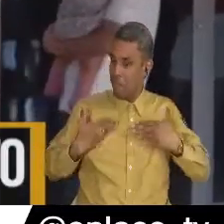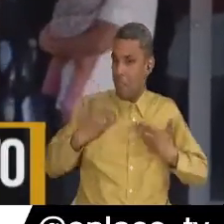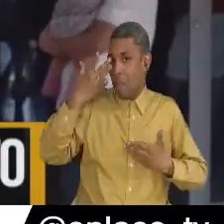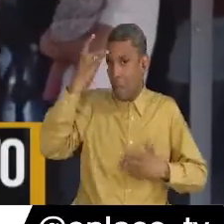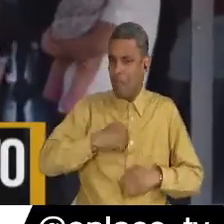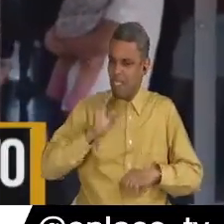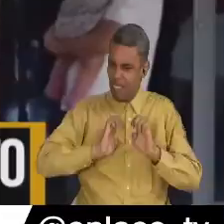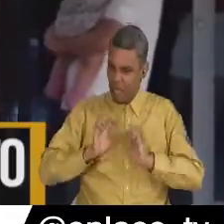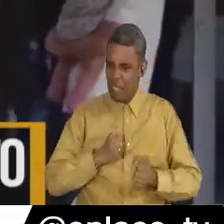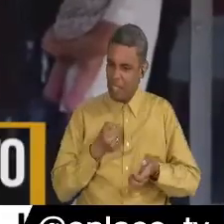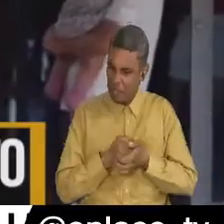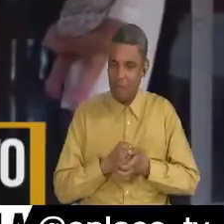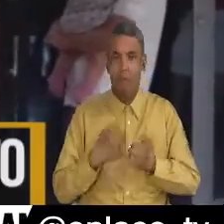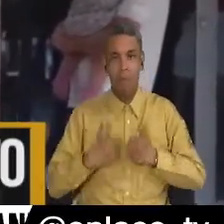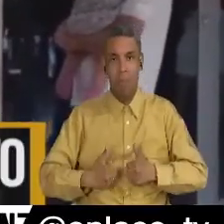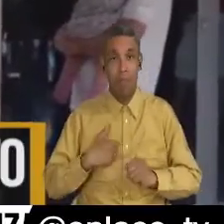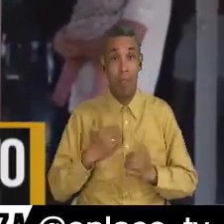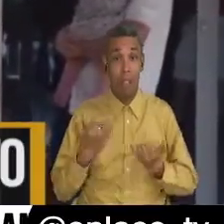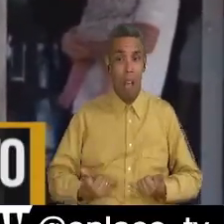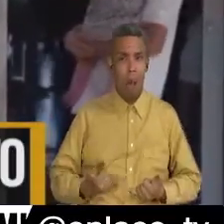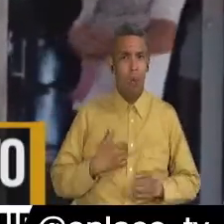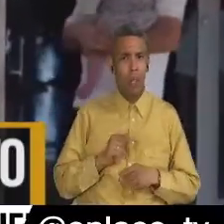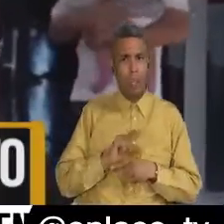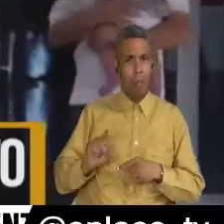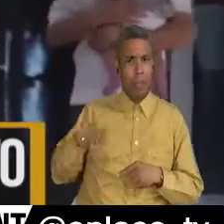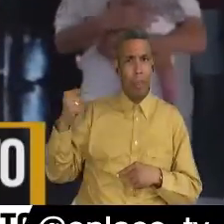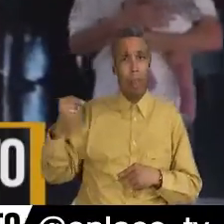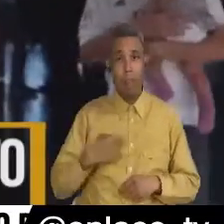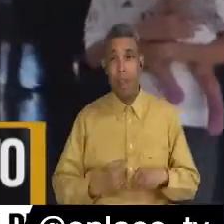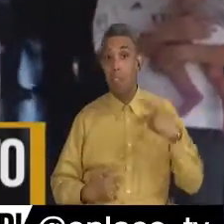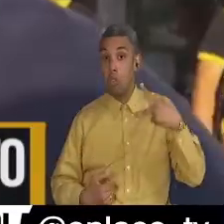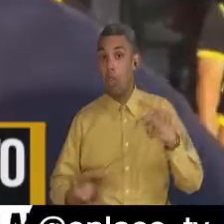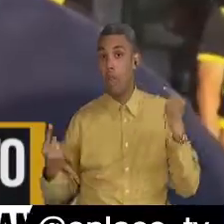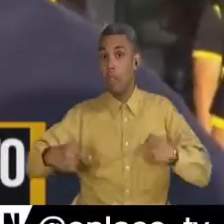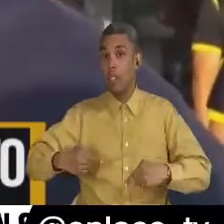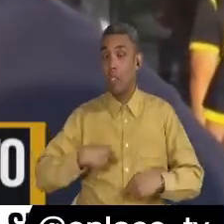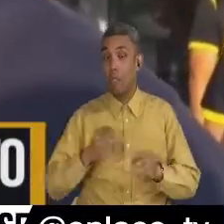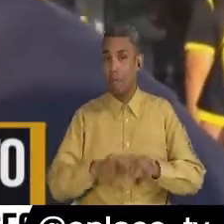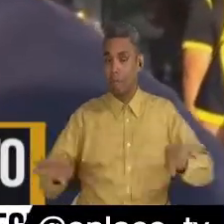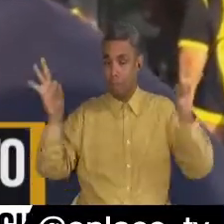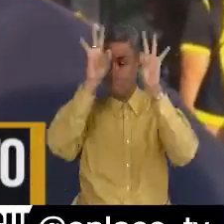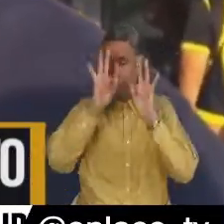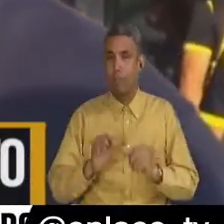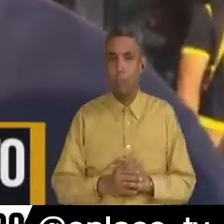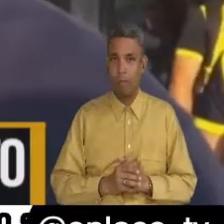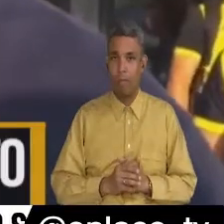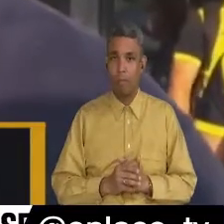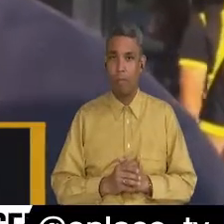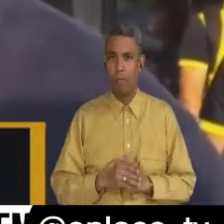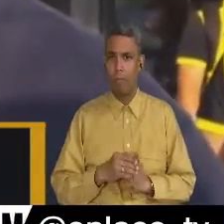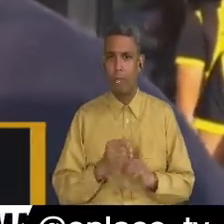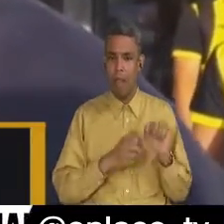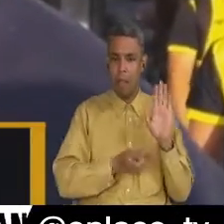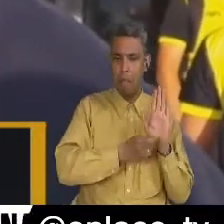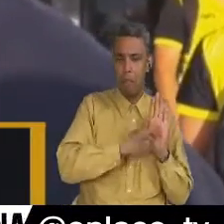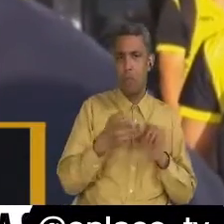misma manera y ya pensando en lo que viene esta semana, que son dos partidos importantes para nosotros. Hacemos 18, quedan 24 por